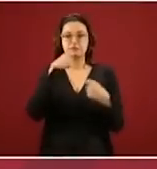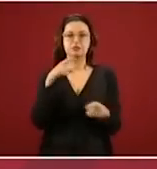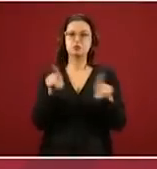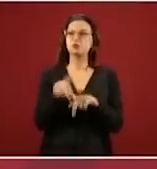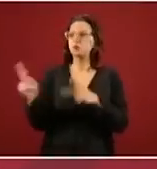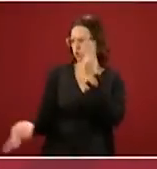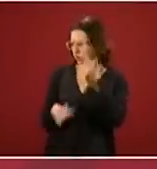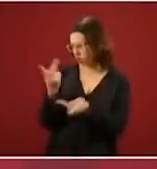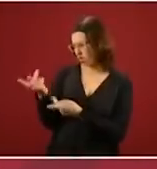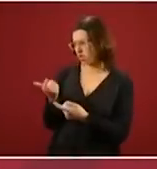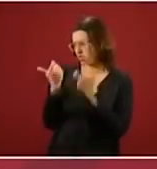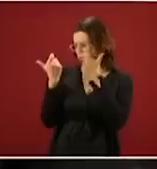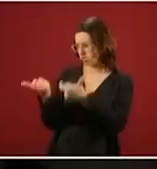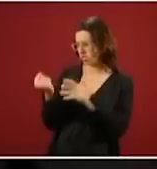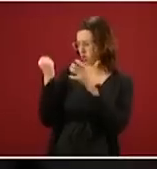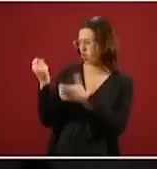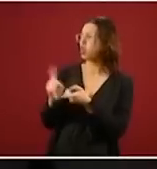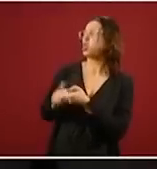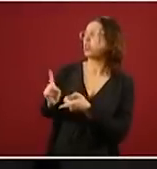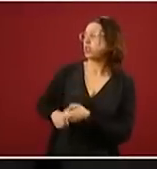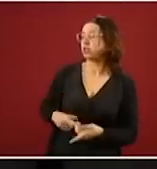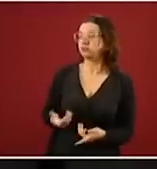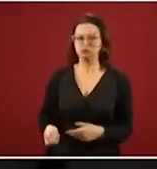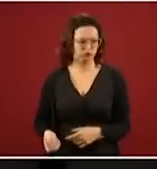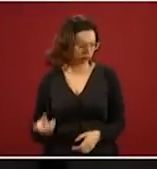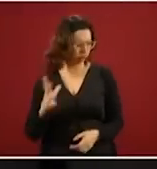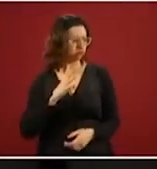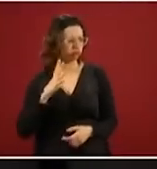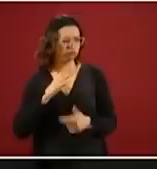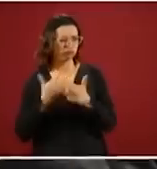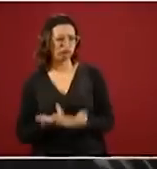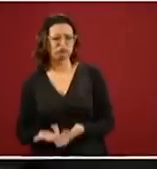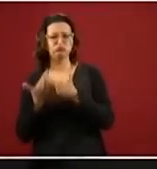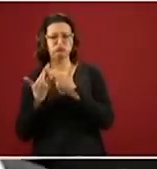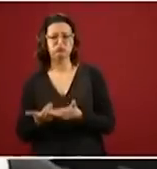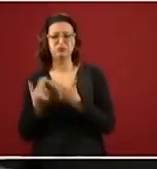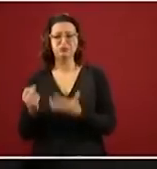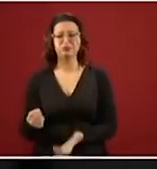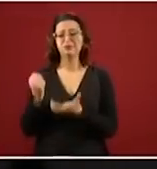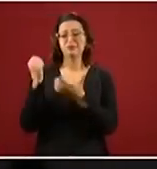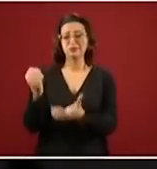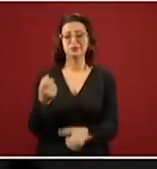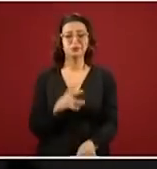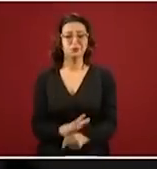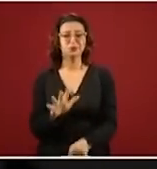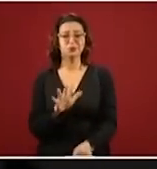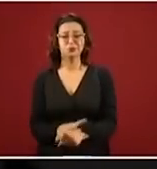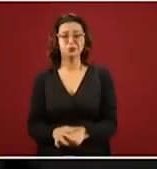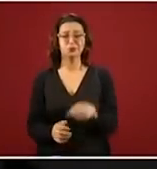pues tenemos presupuesto y nos va a alcanzar